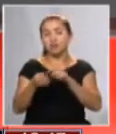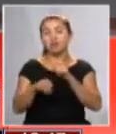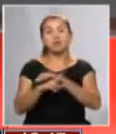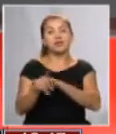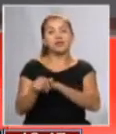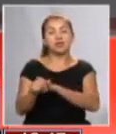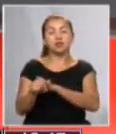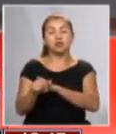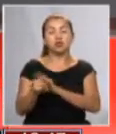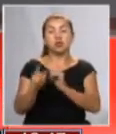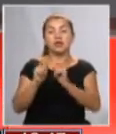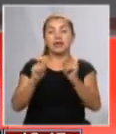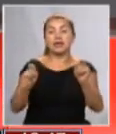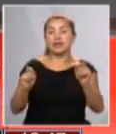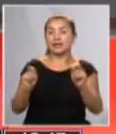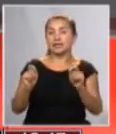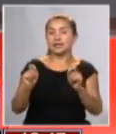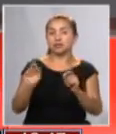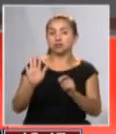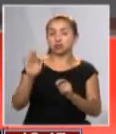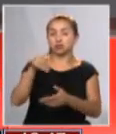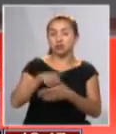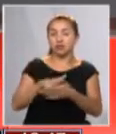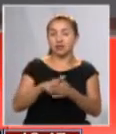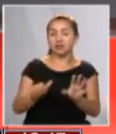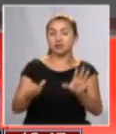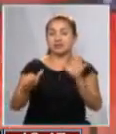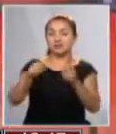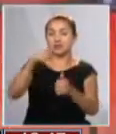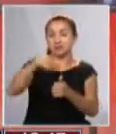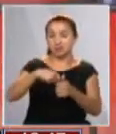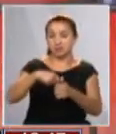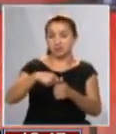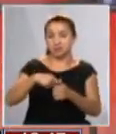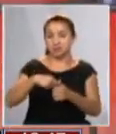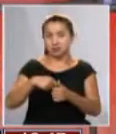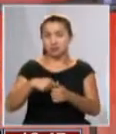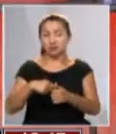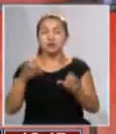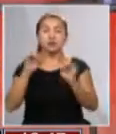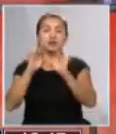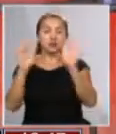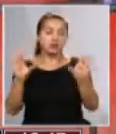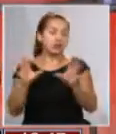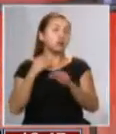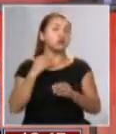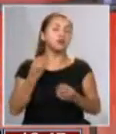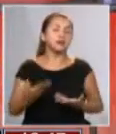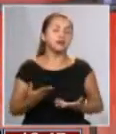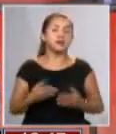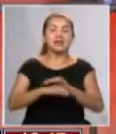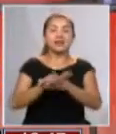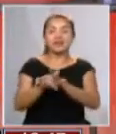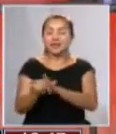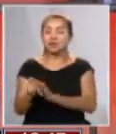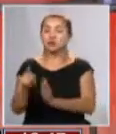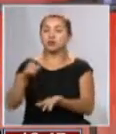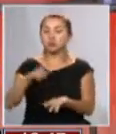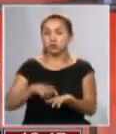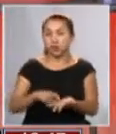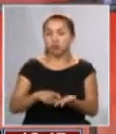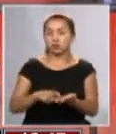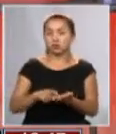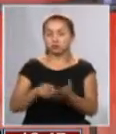delitos electorales, a la ley electoral, prescriben en 6 meses. Claro, lo que sucede es que el delito tributario en